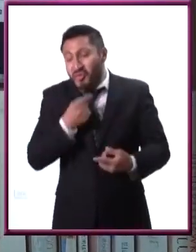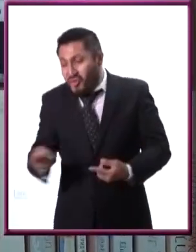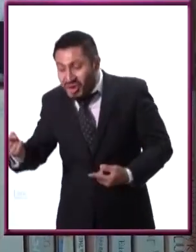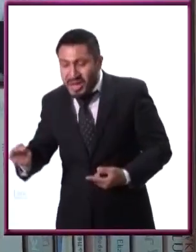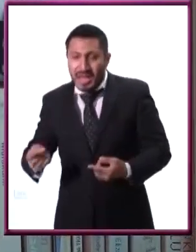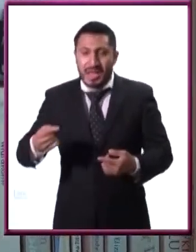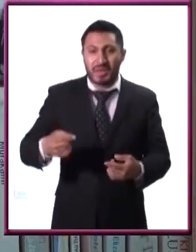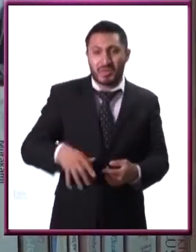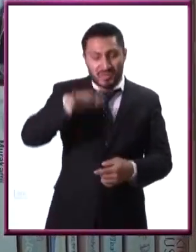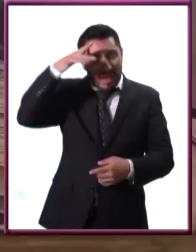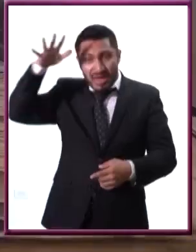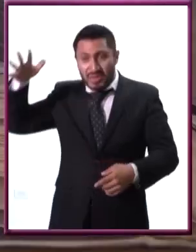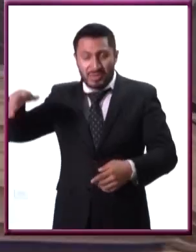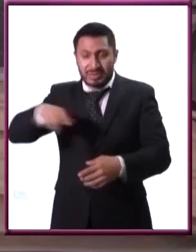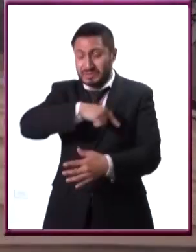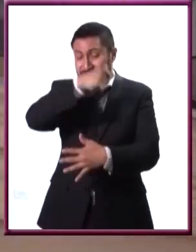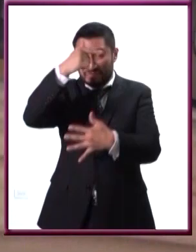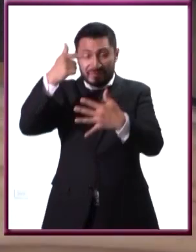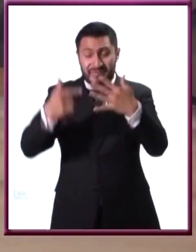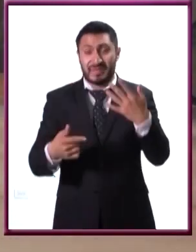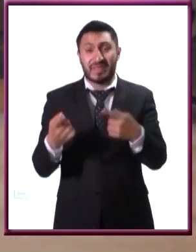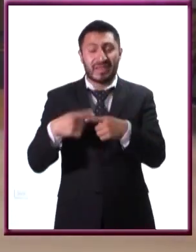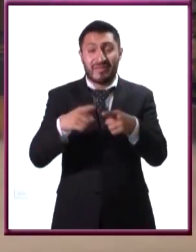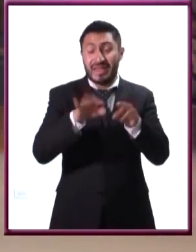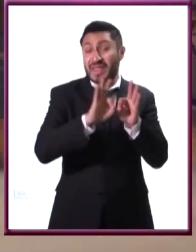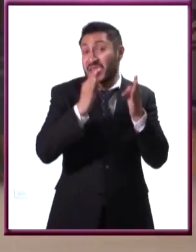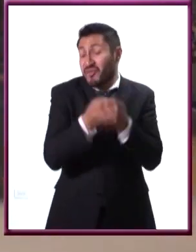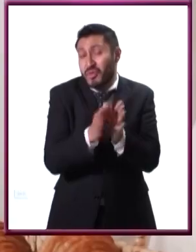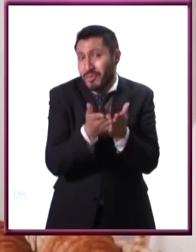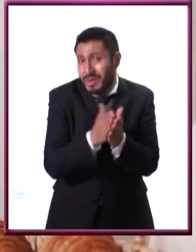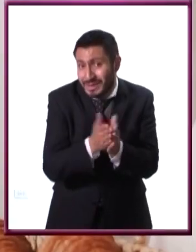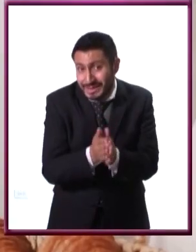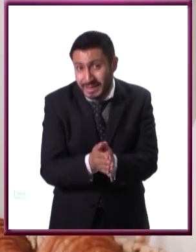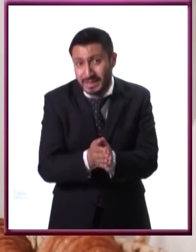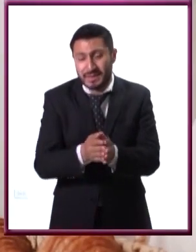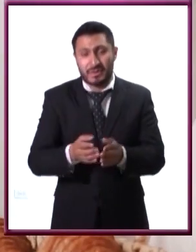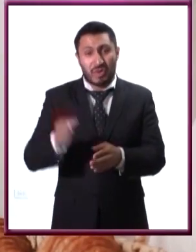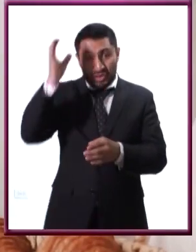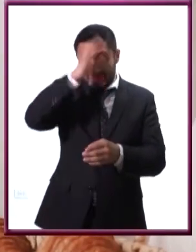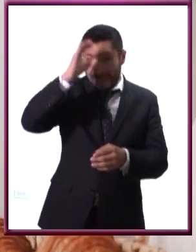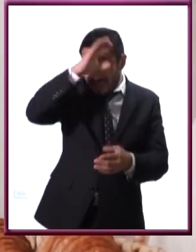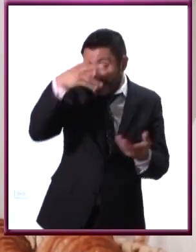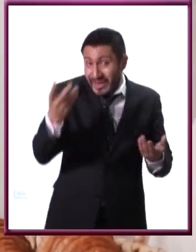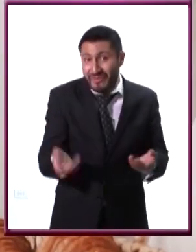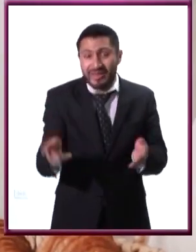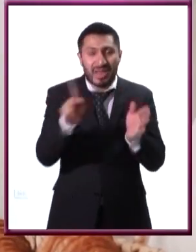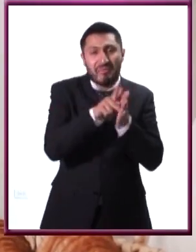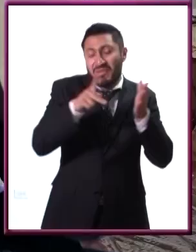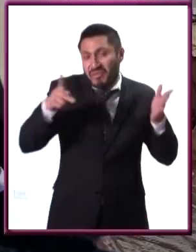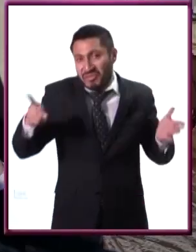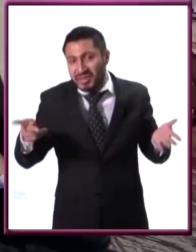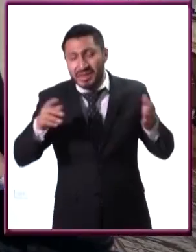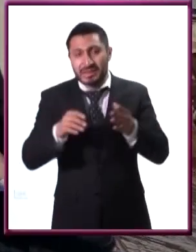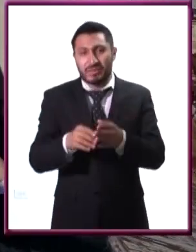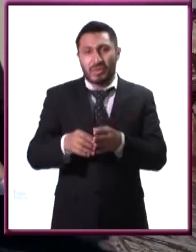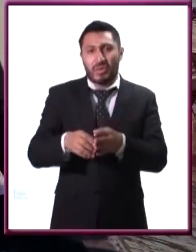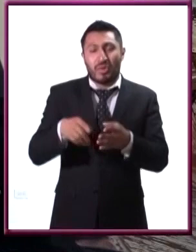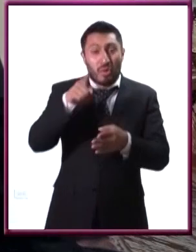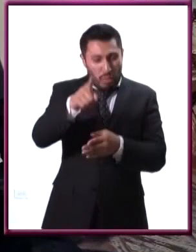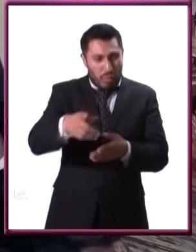novela, poesía, cómic, ensayo, ficción o no ficción, divulgación científica,